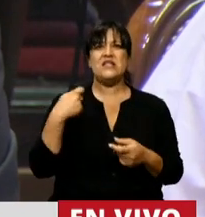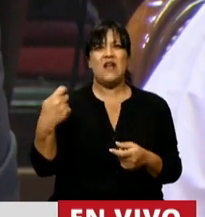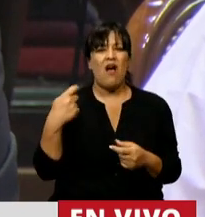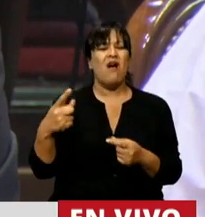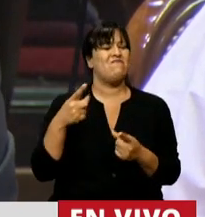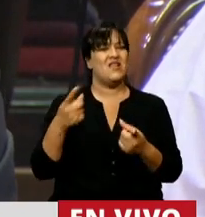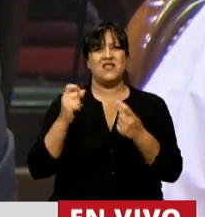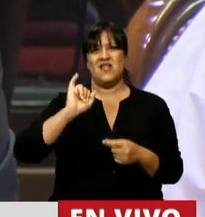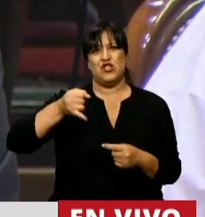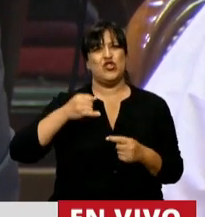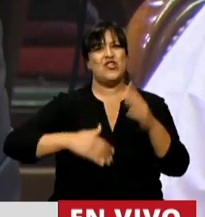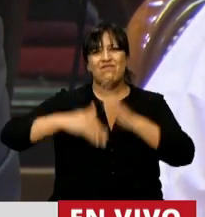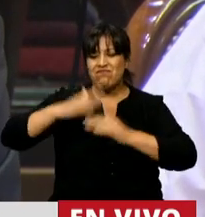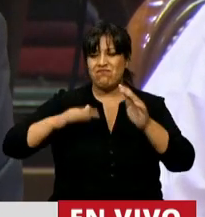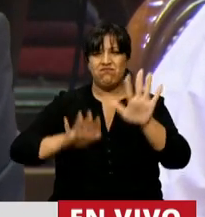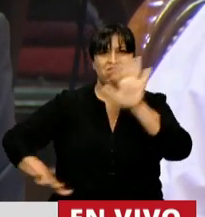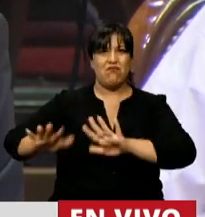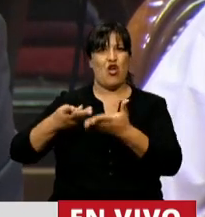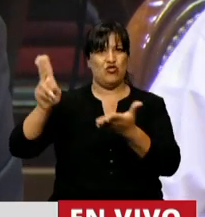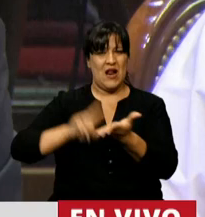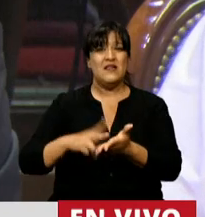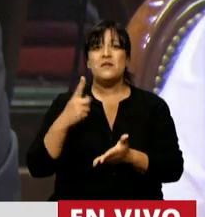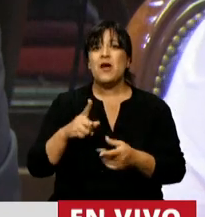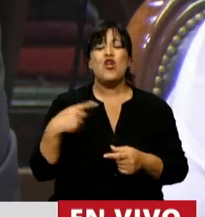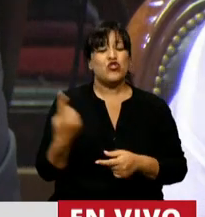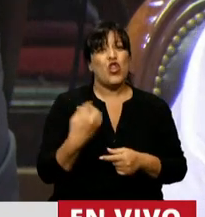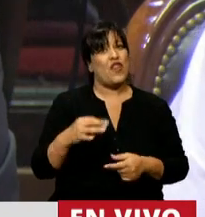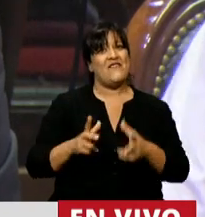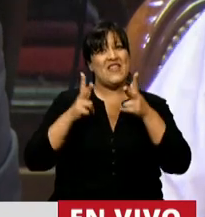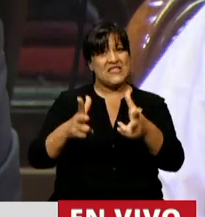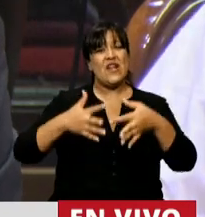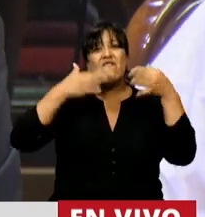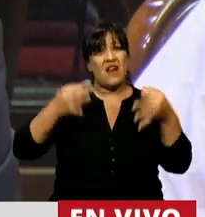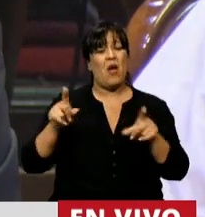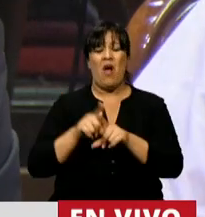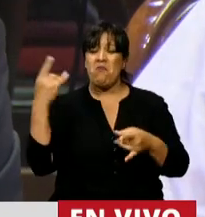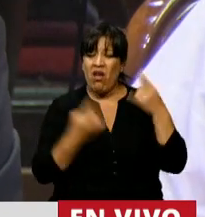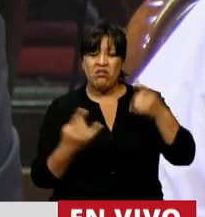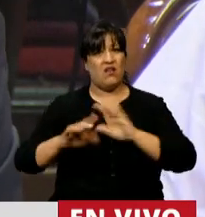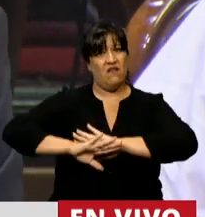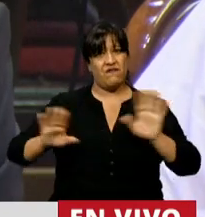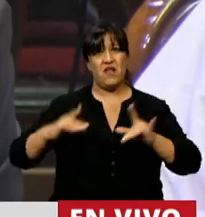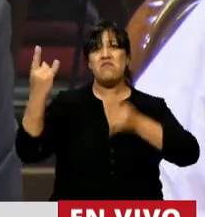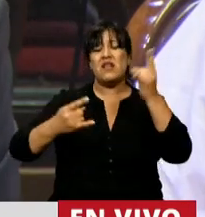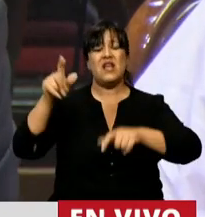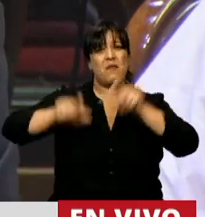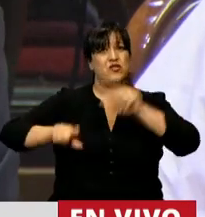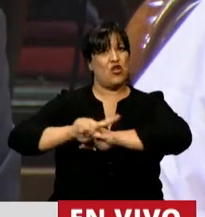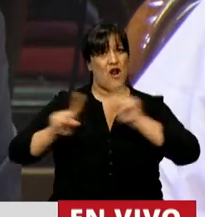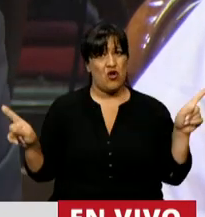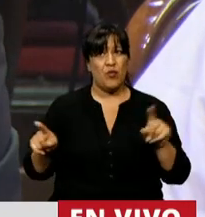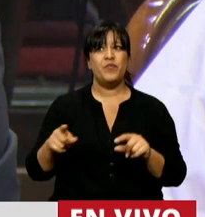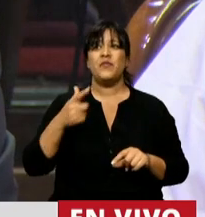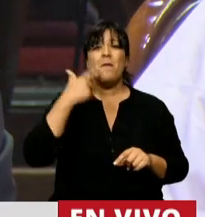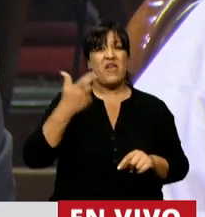necesitan imperiosamente ser reconstruidos. Pero para eso tenemos que decir la verdad, dejar de mentirnos, dejar de mentirle a la gente. Voy a